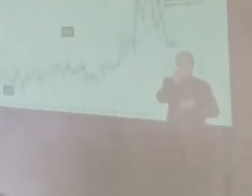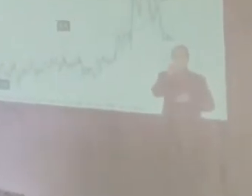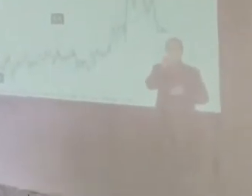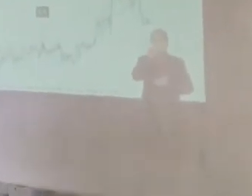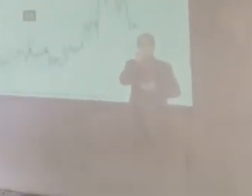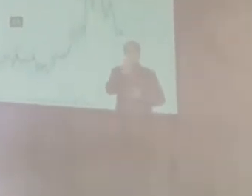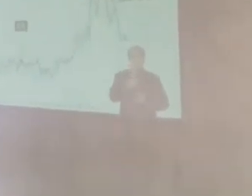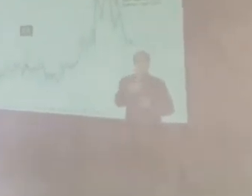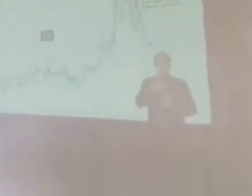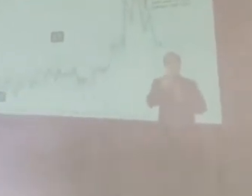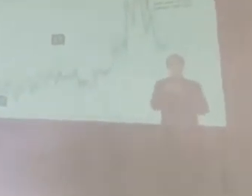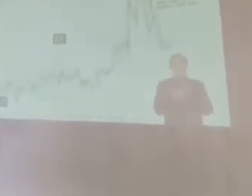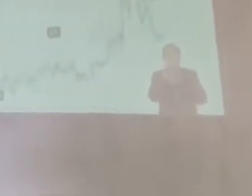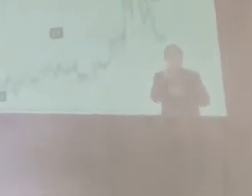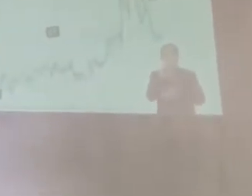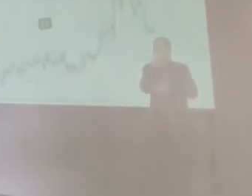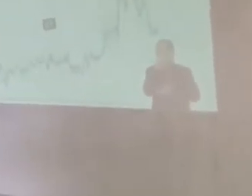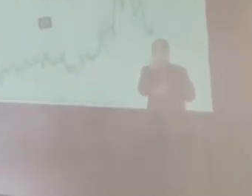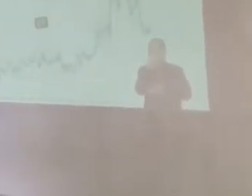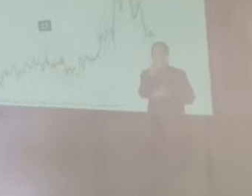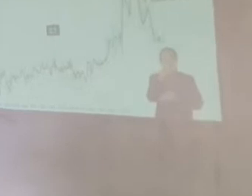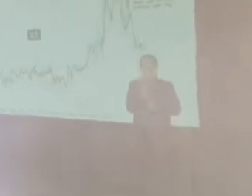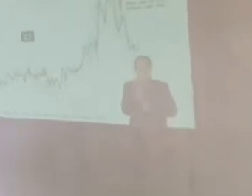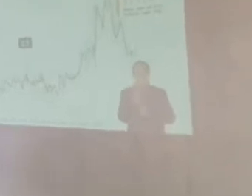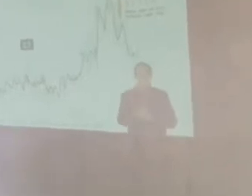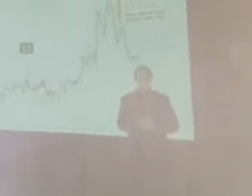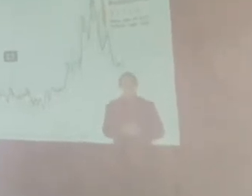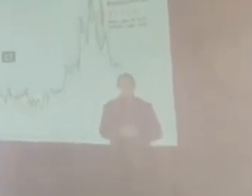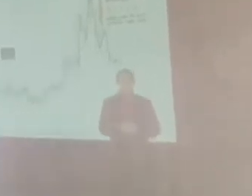una reducción del 53%.